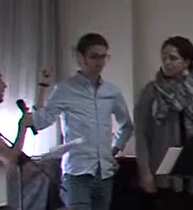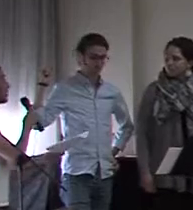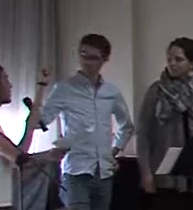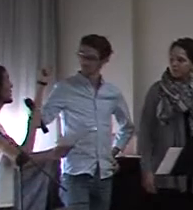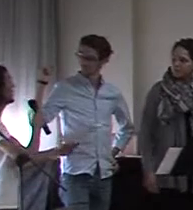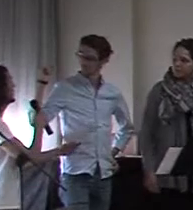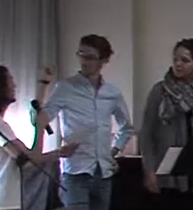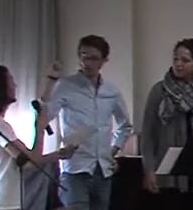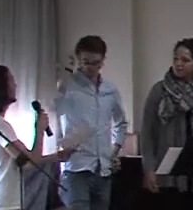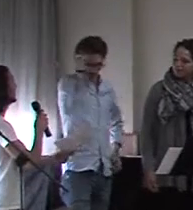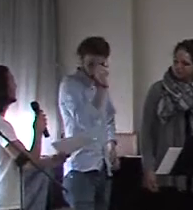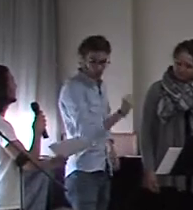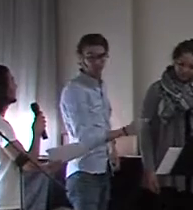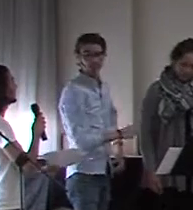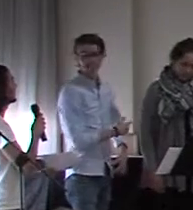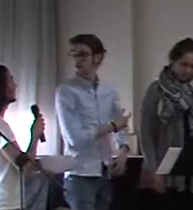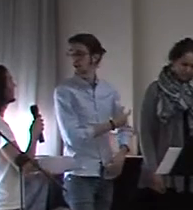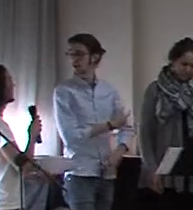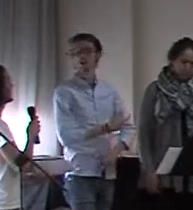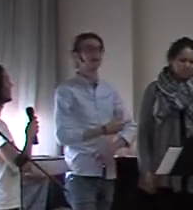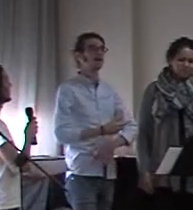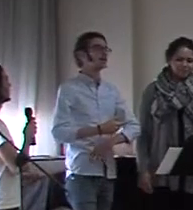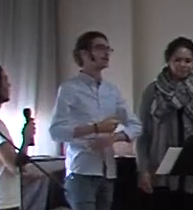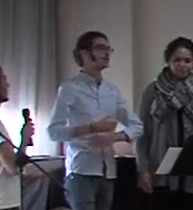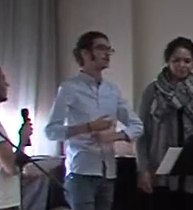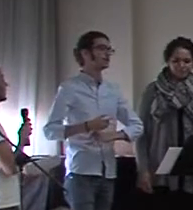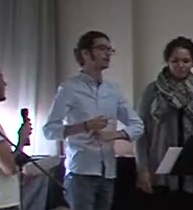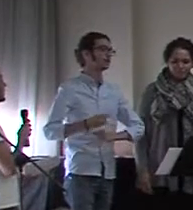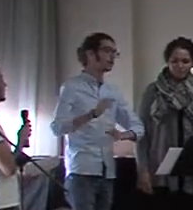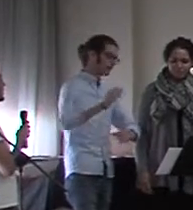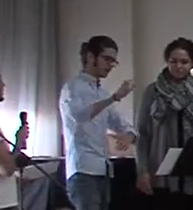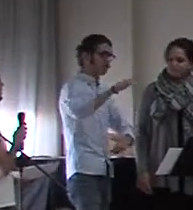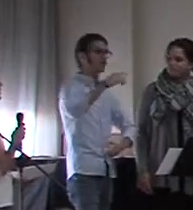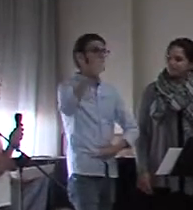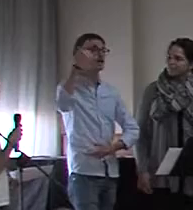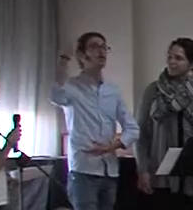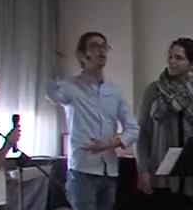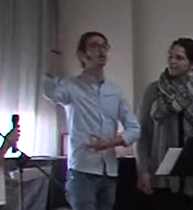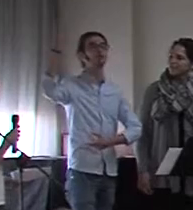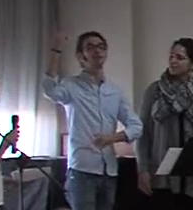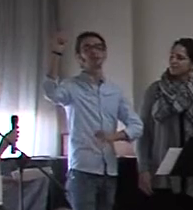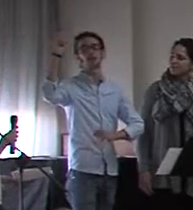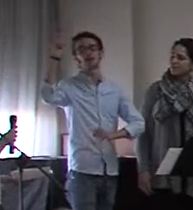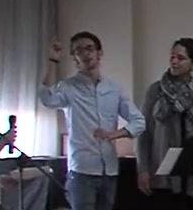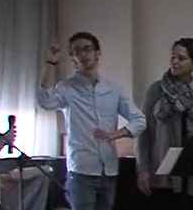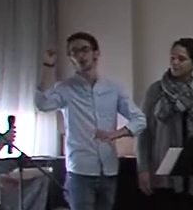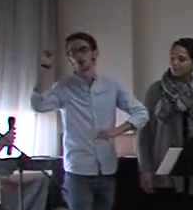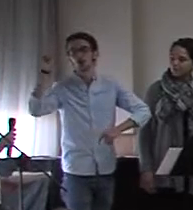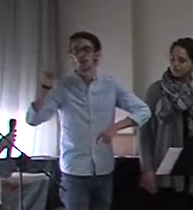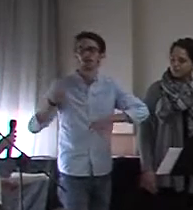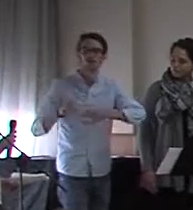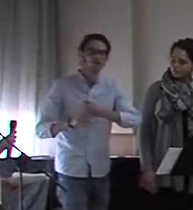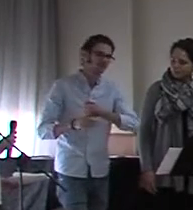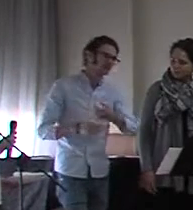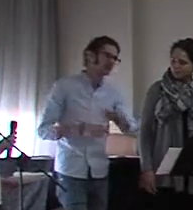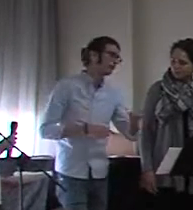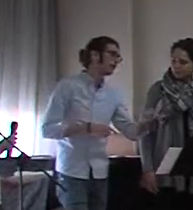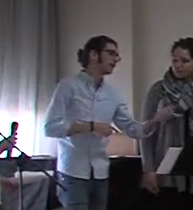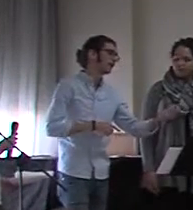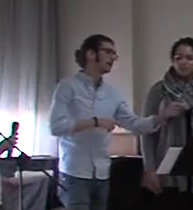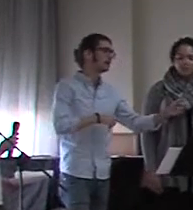¡Qué favor! Tu Perseo le mereces, eres de Júpiter hijo, y pues